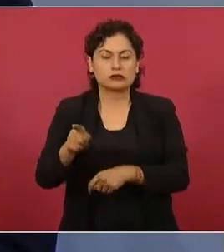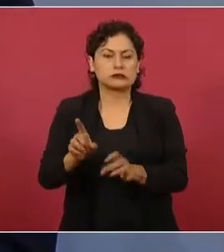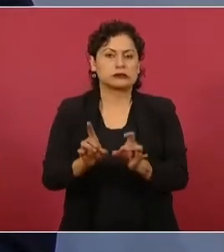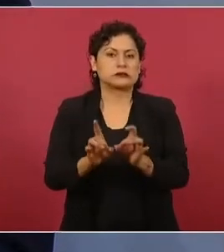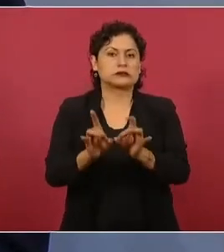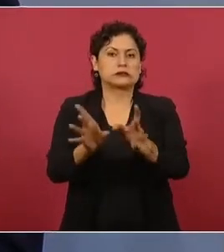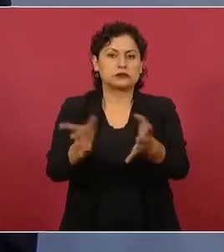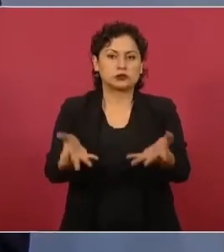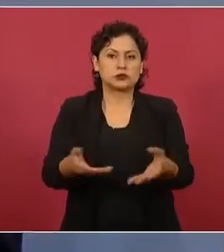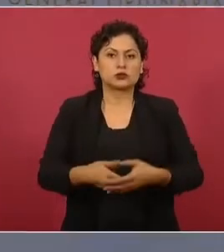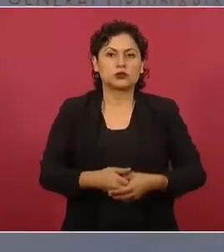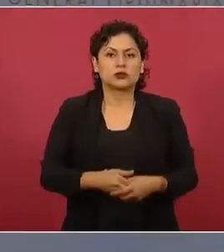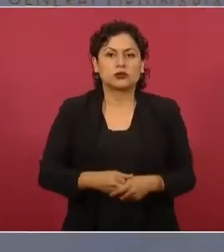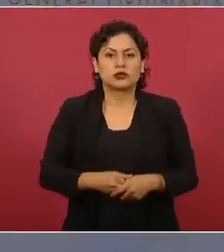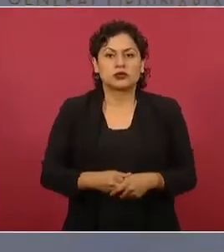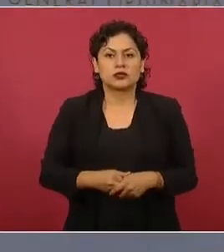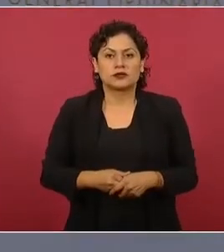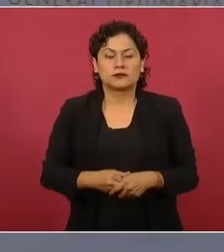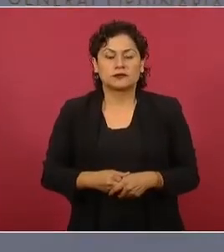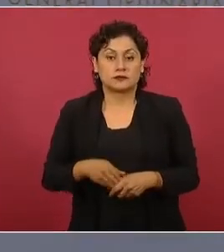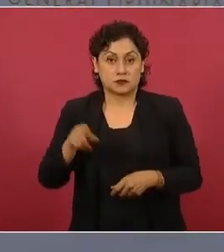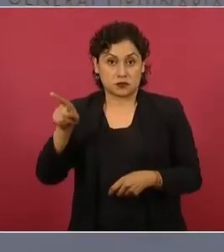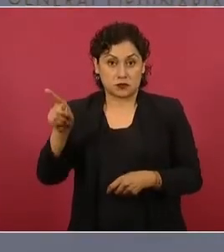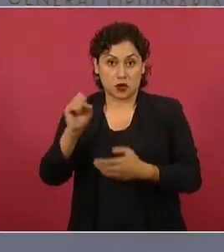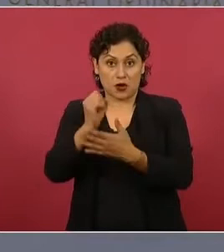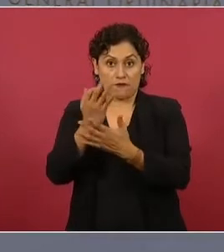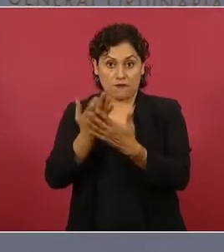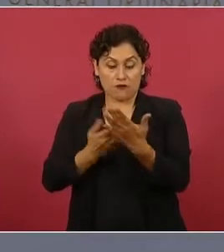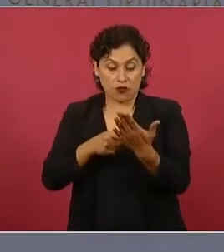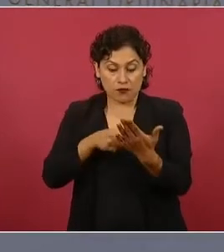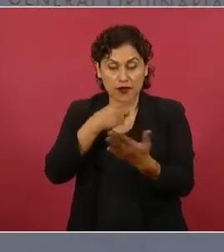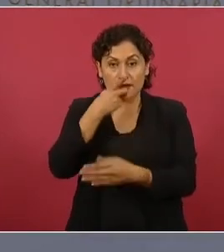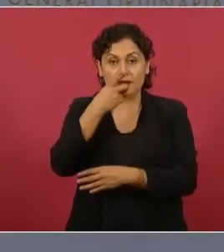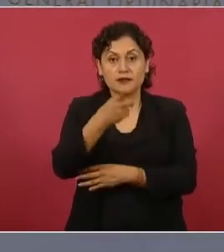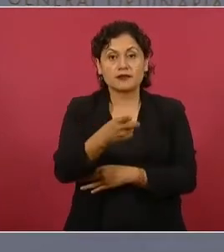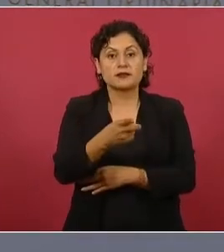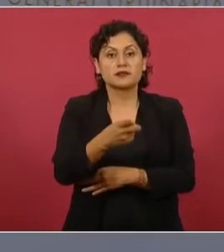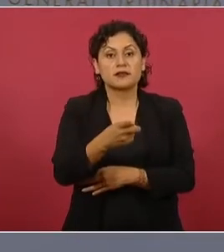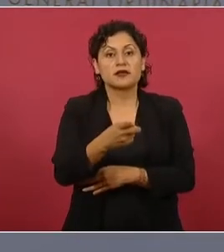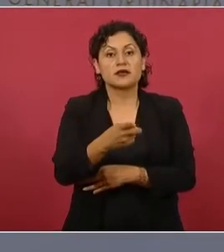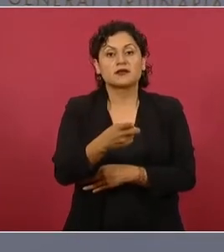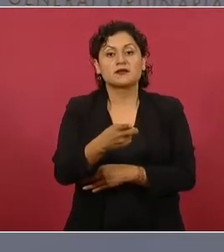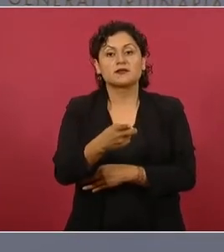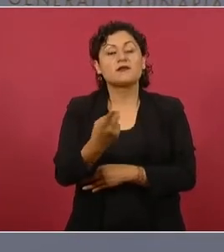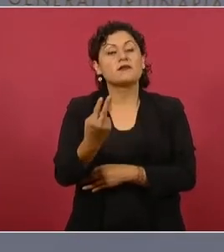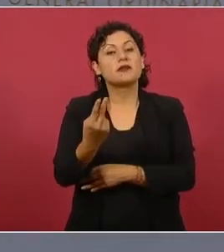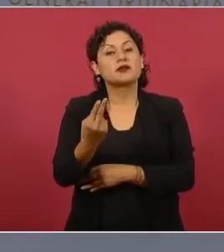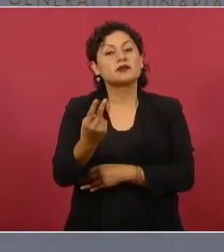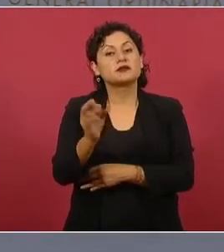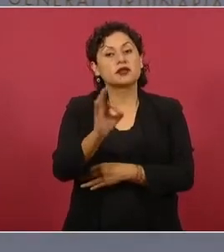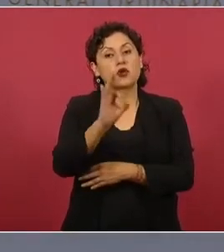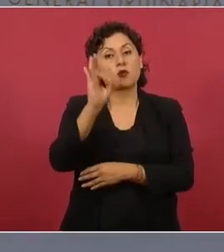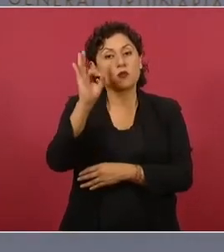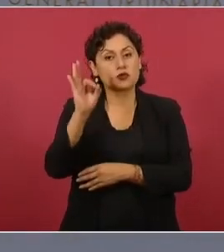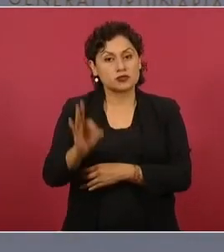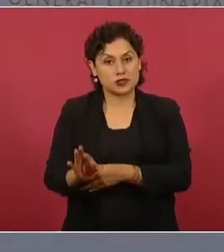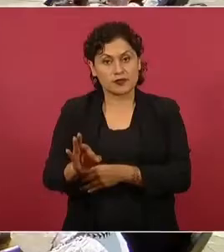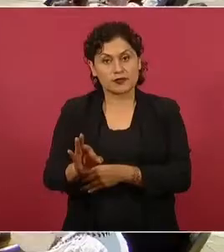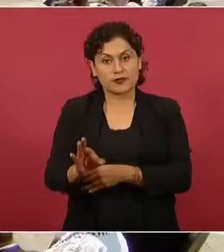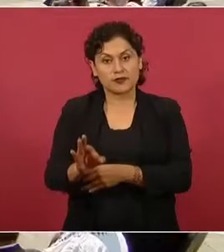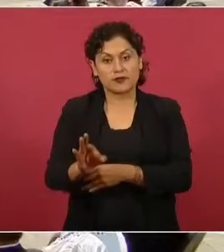Según el informe, tienen un 25% más